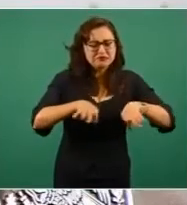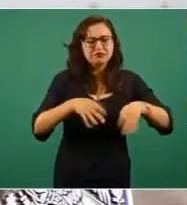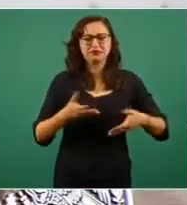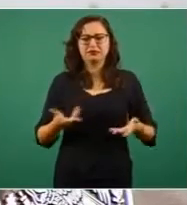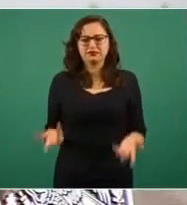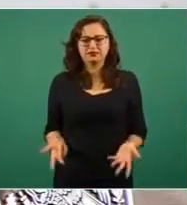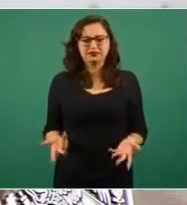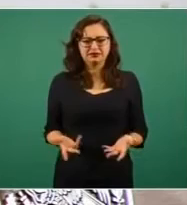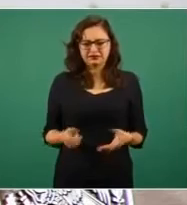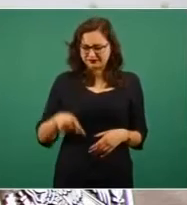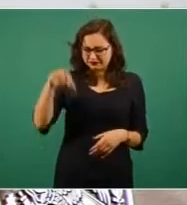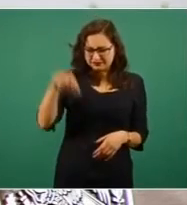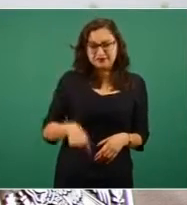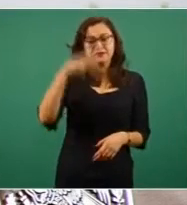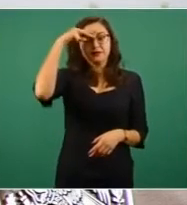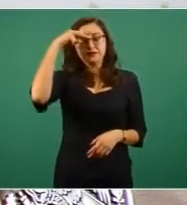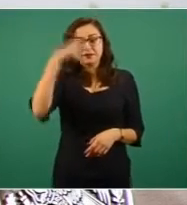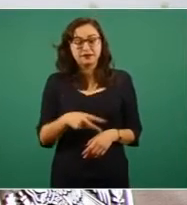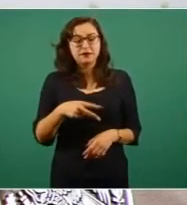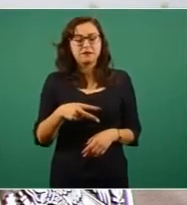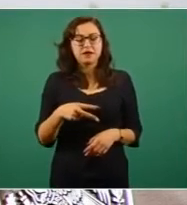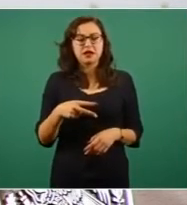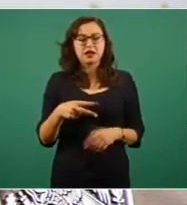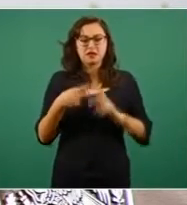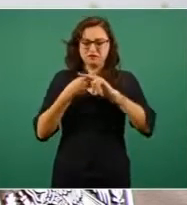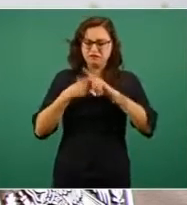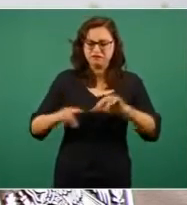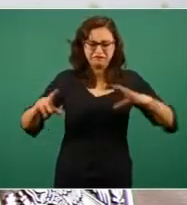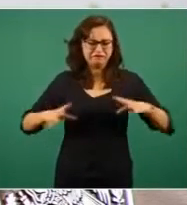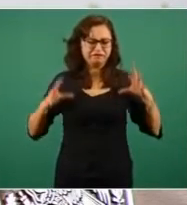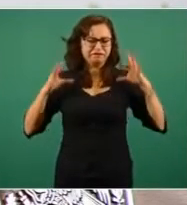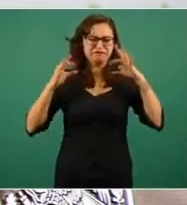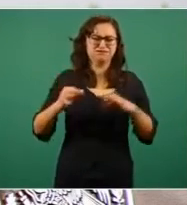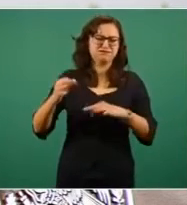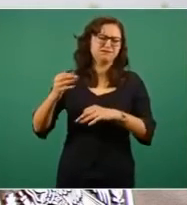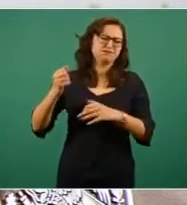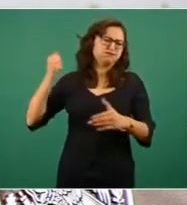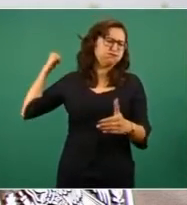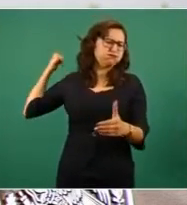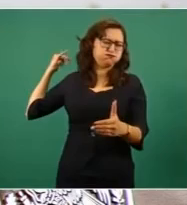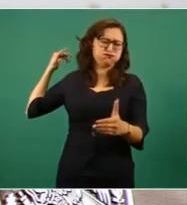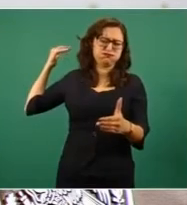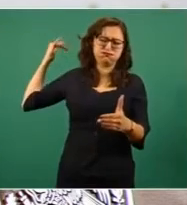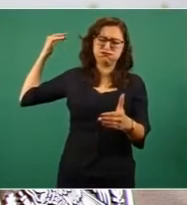Este es un país que se fundó hace miles de años.